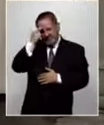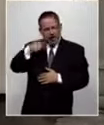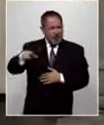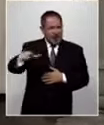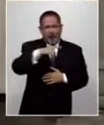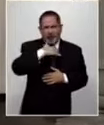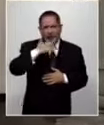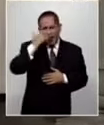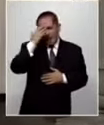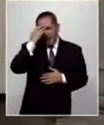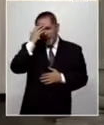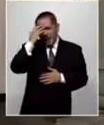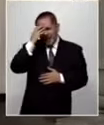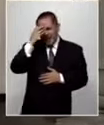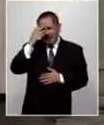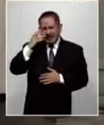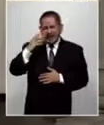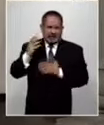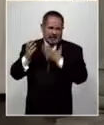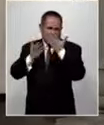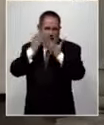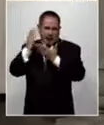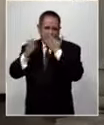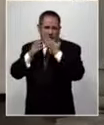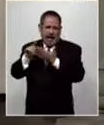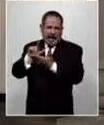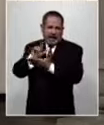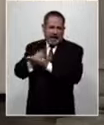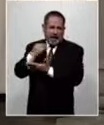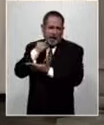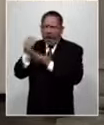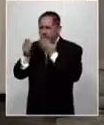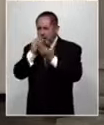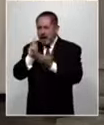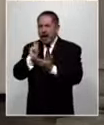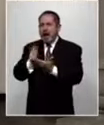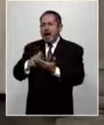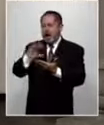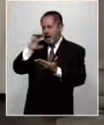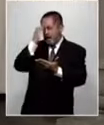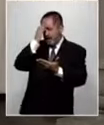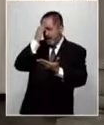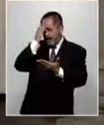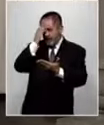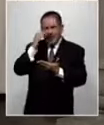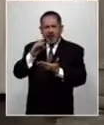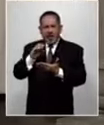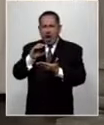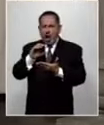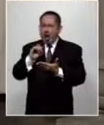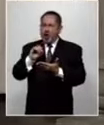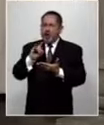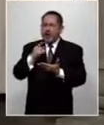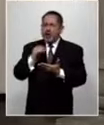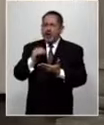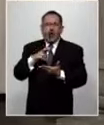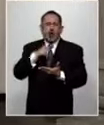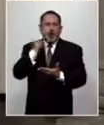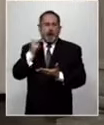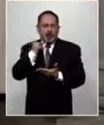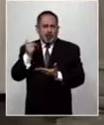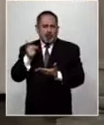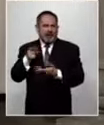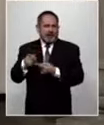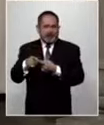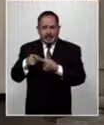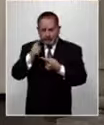todos al pasar por la carrera de leyes estudian de derecho romano